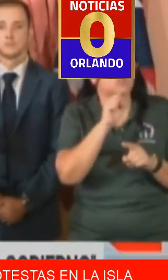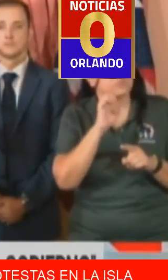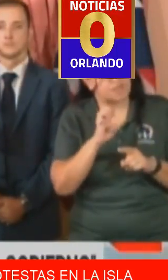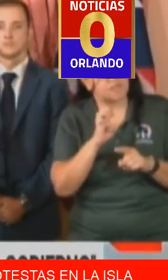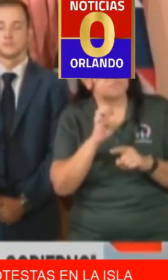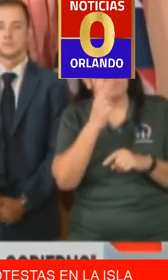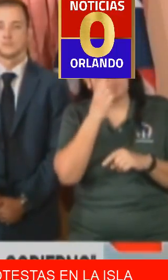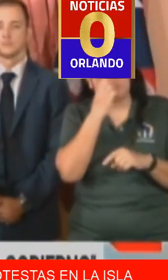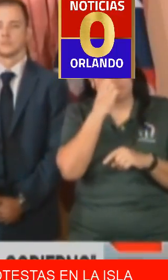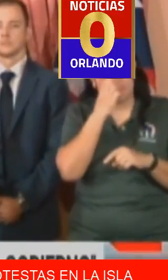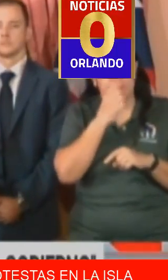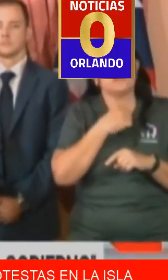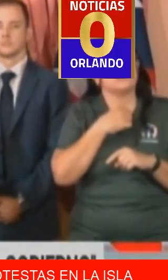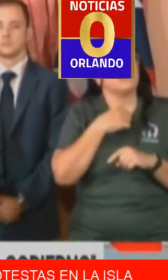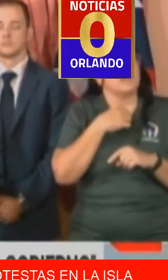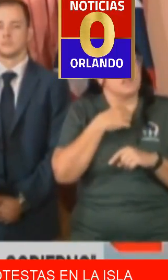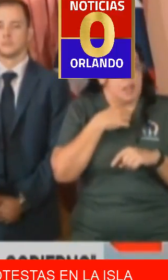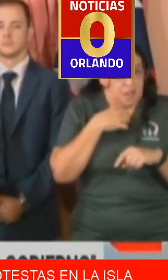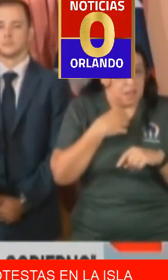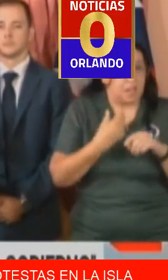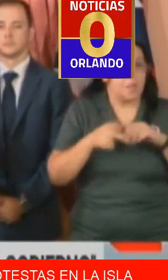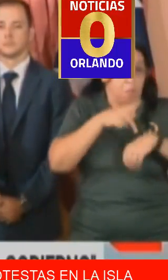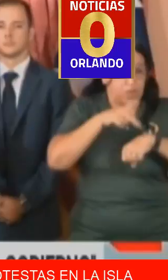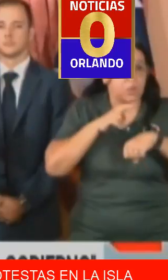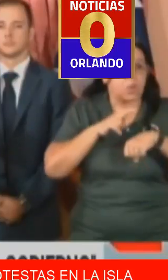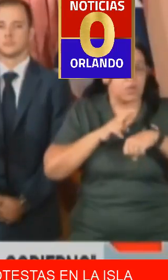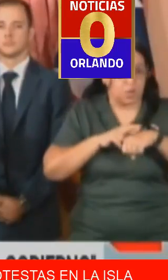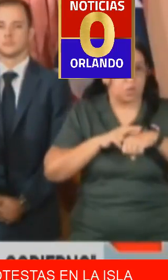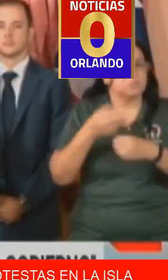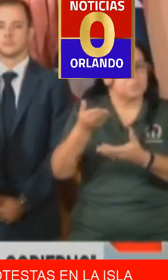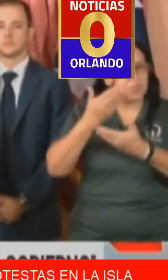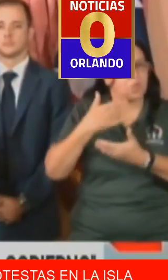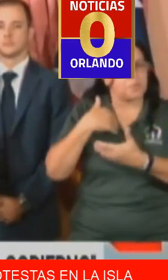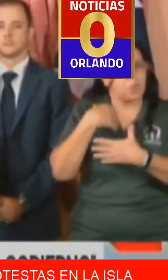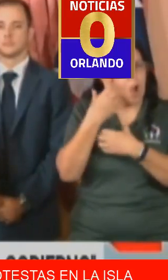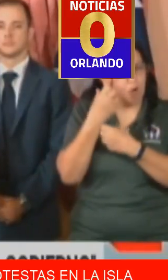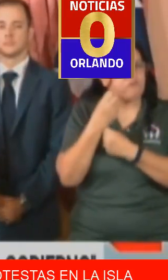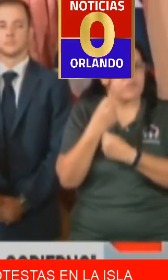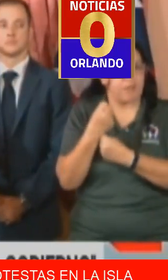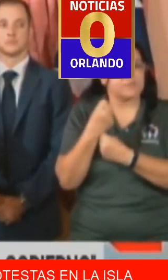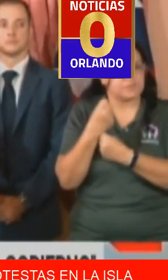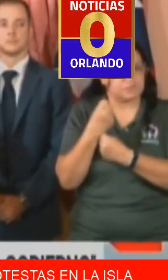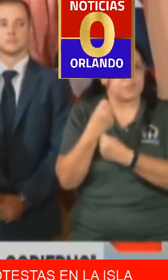pueblo depositó una confianza en mí, depositó